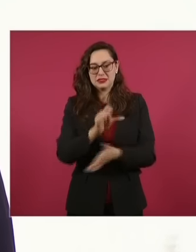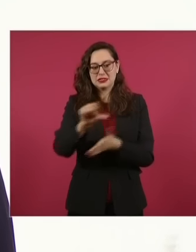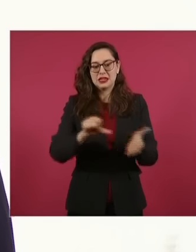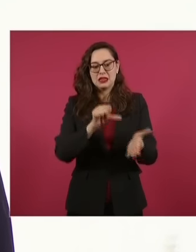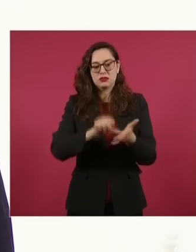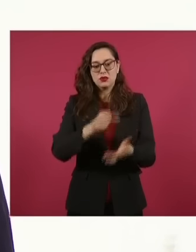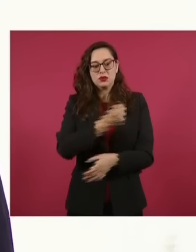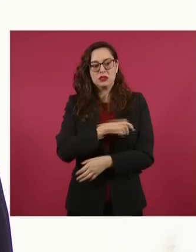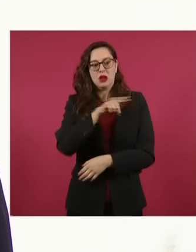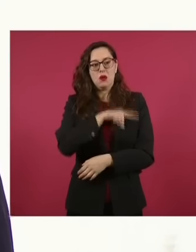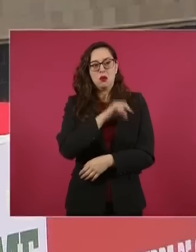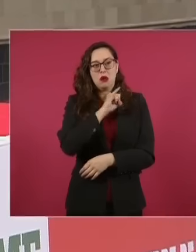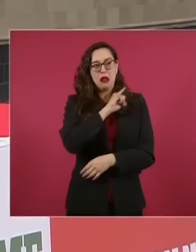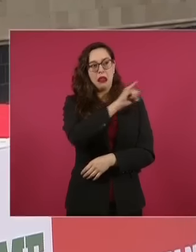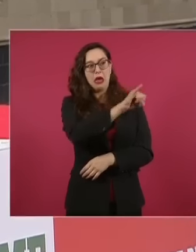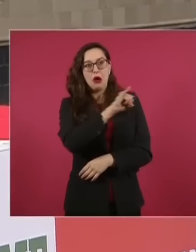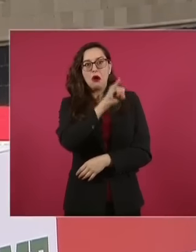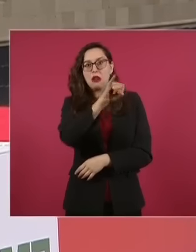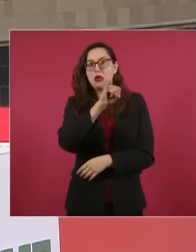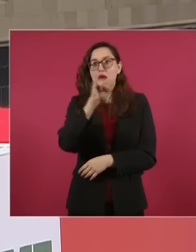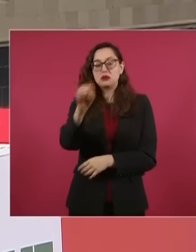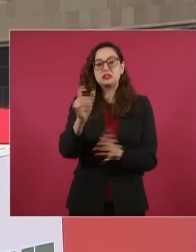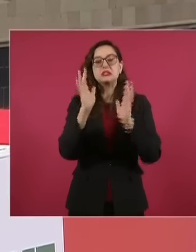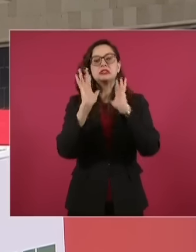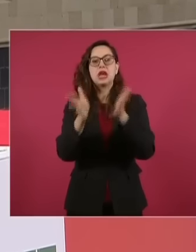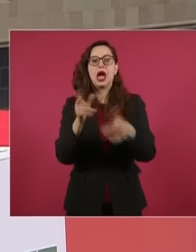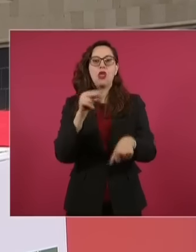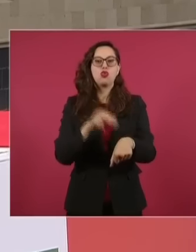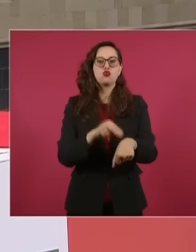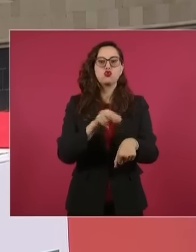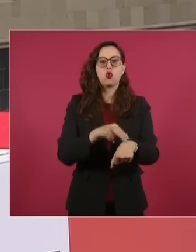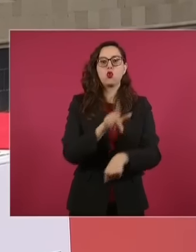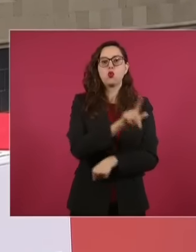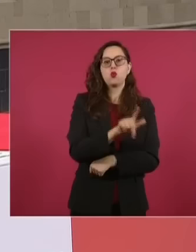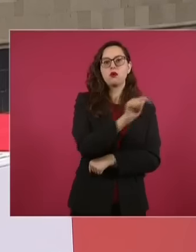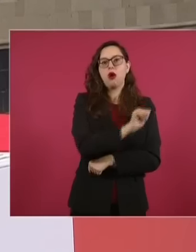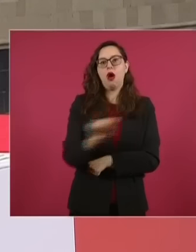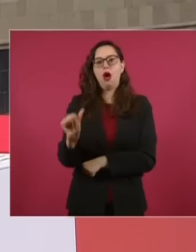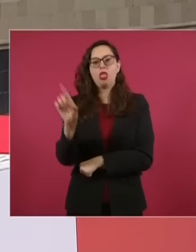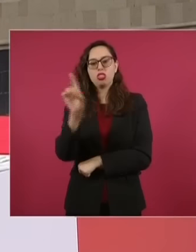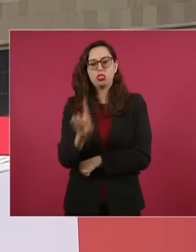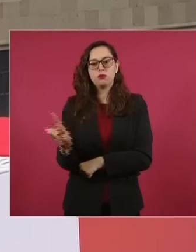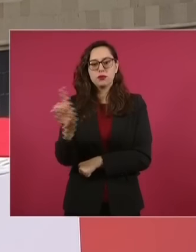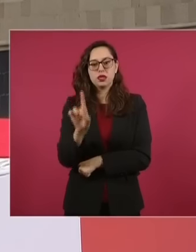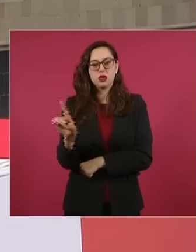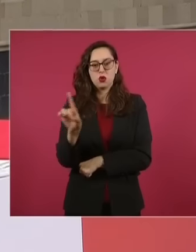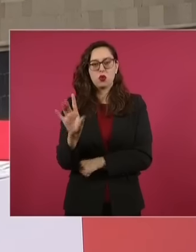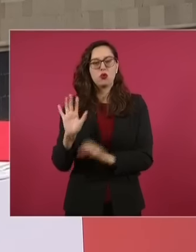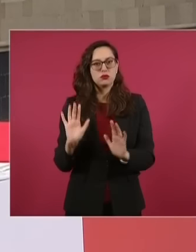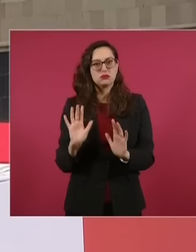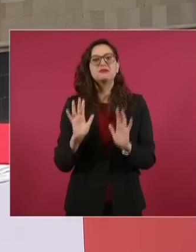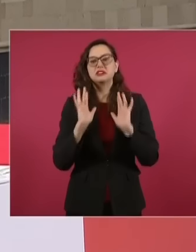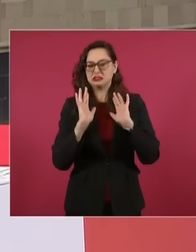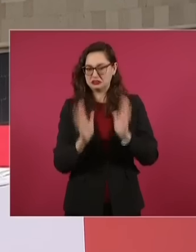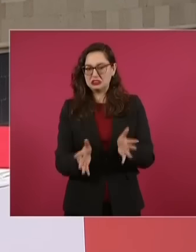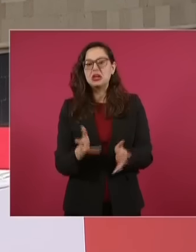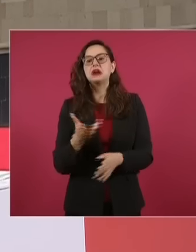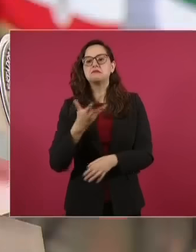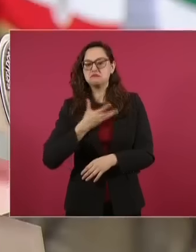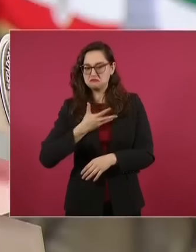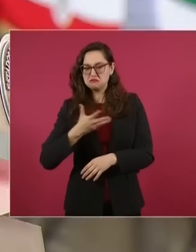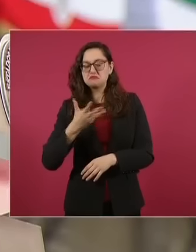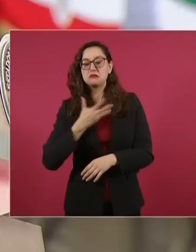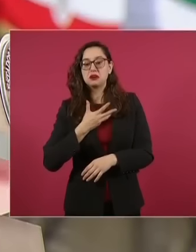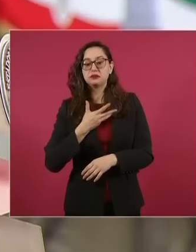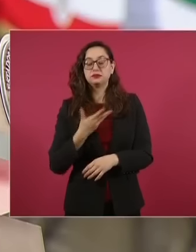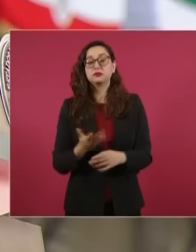propia porra en favor de la próxima presidenta. Pero ¿qué es lo otro que se vio? Bueno, se vio